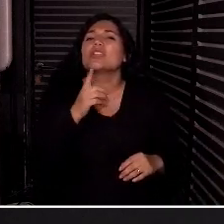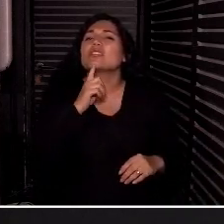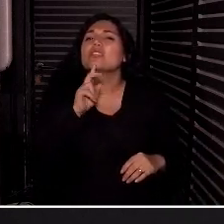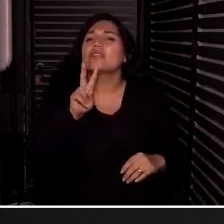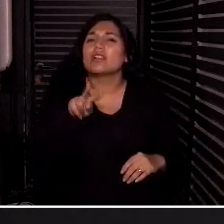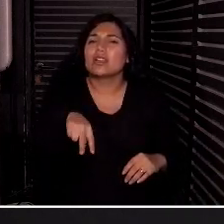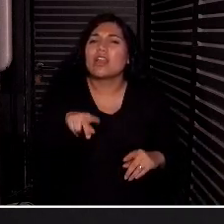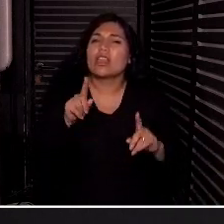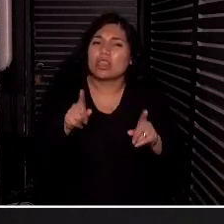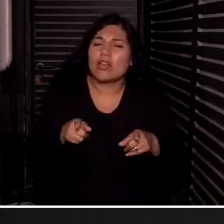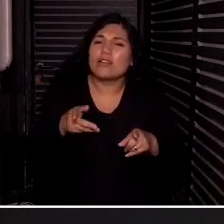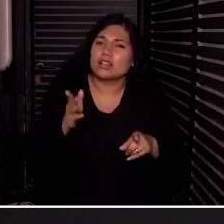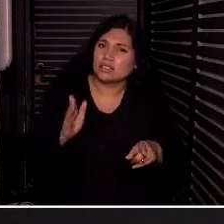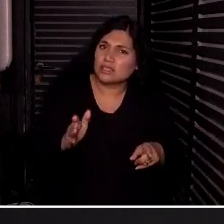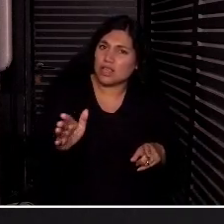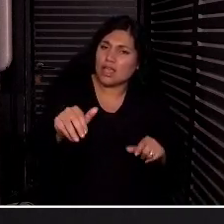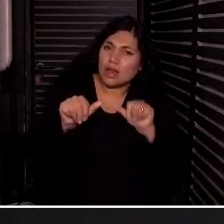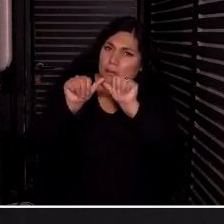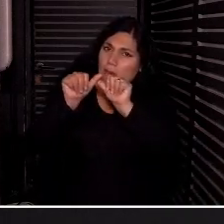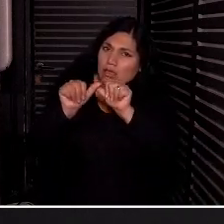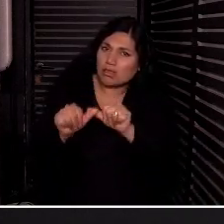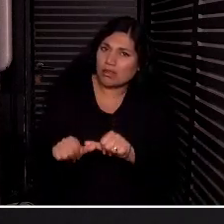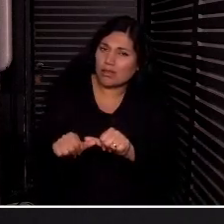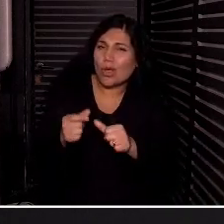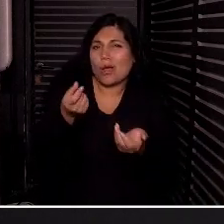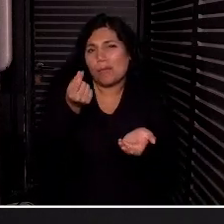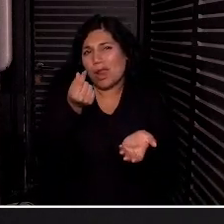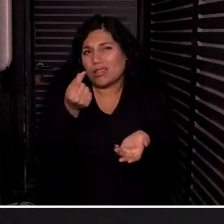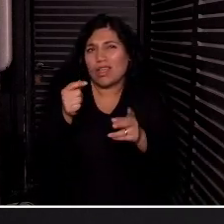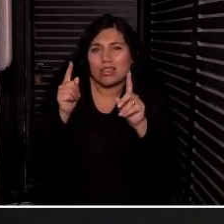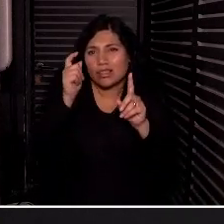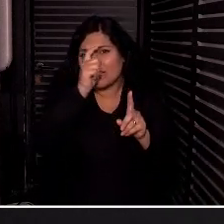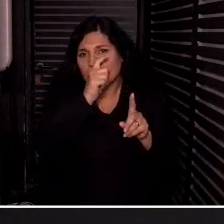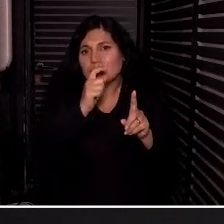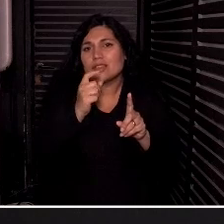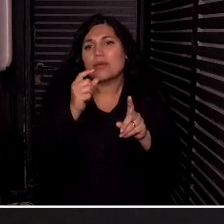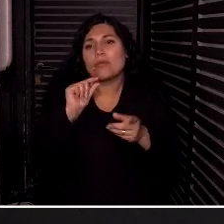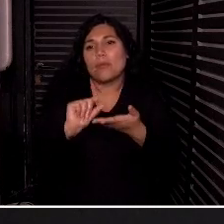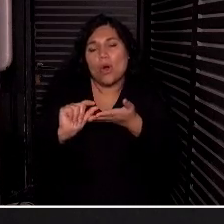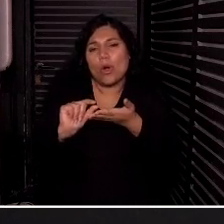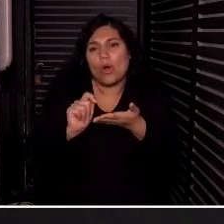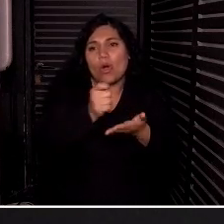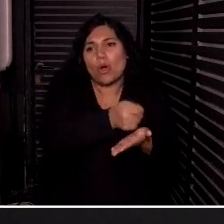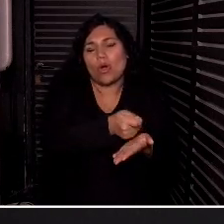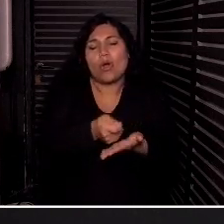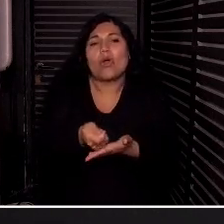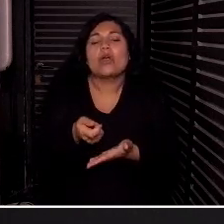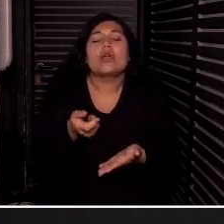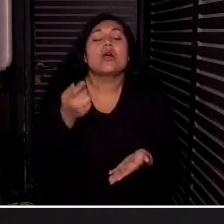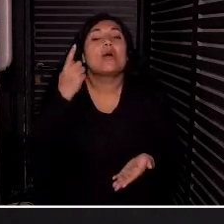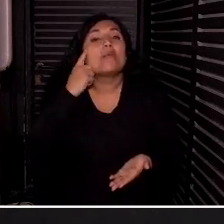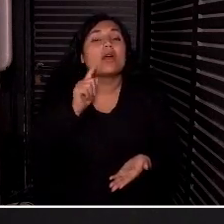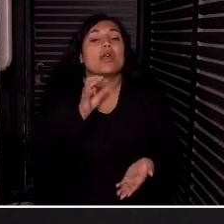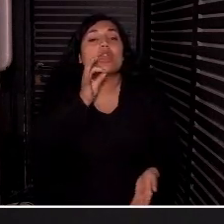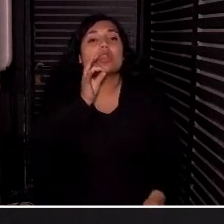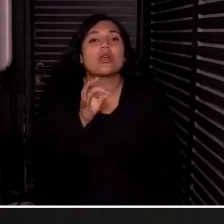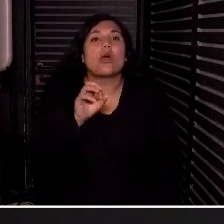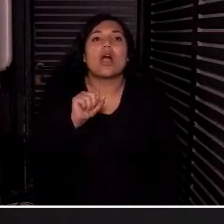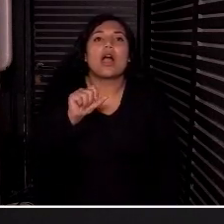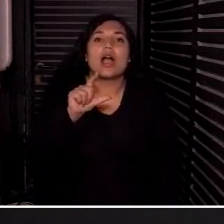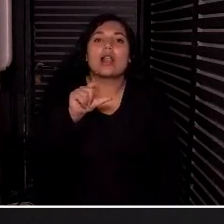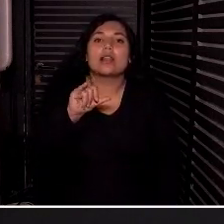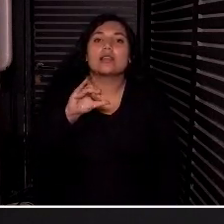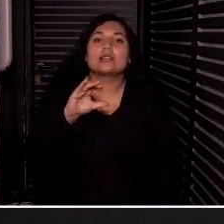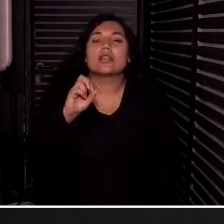no a pesar de que apenas puede financiarla por lo que decía Alicia hay realidades nosotros estamos en esta sala todos tenemos